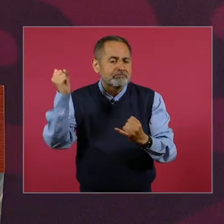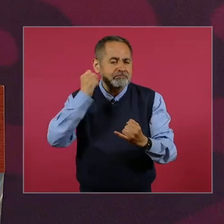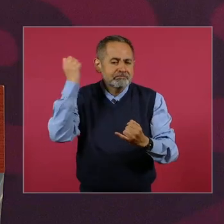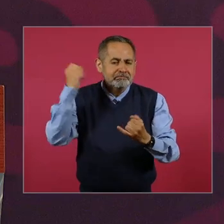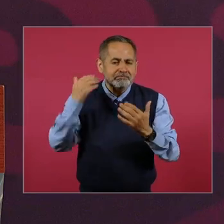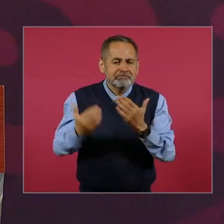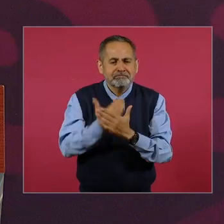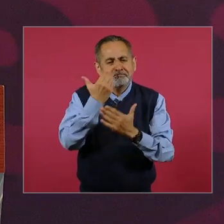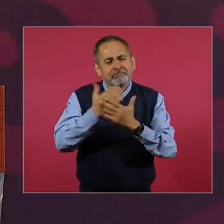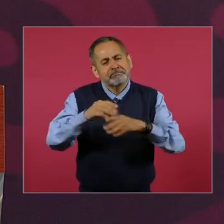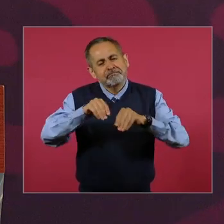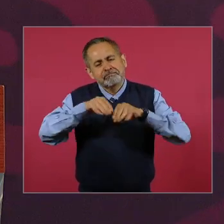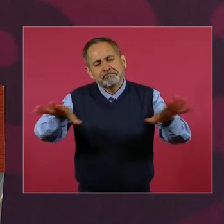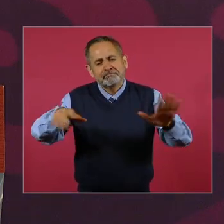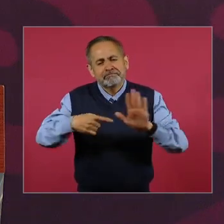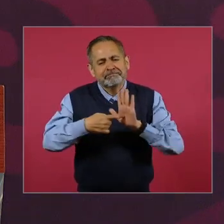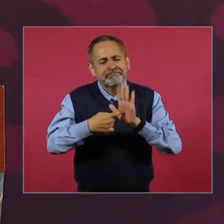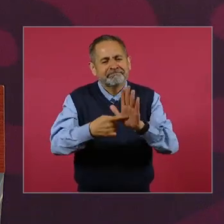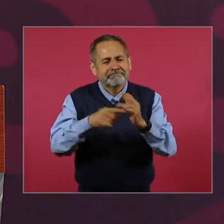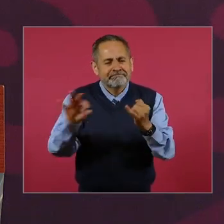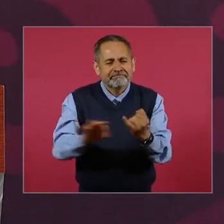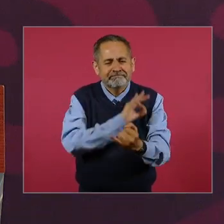conferencia.